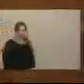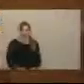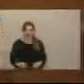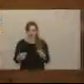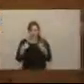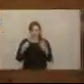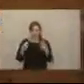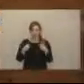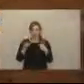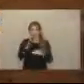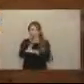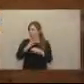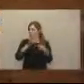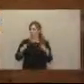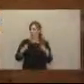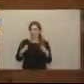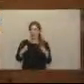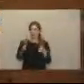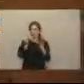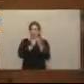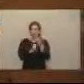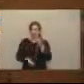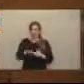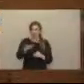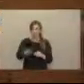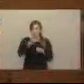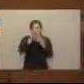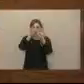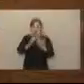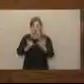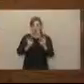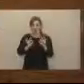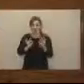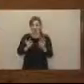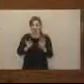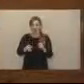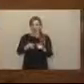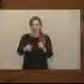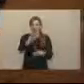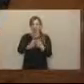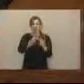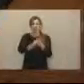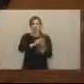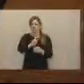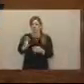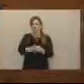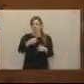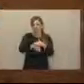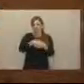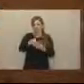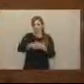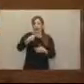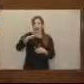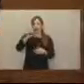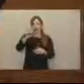Parlamento. Y ese dato es importante. Y en ese informe se contienen numerosas irregularidades en la gestión del HIPAA, tanto en lo que